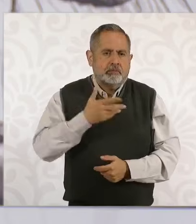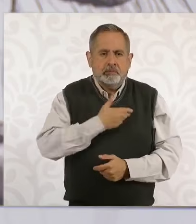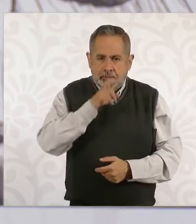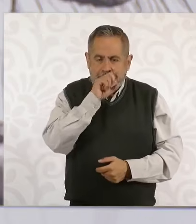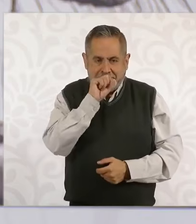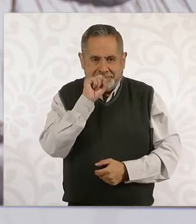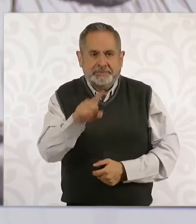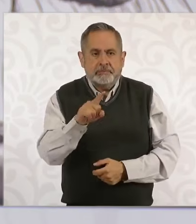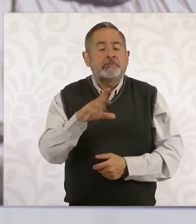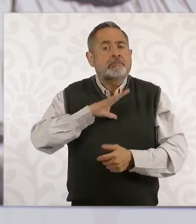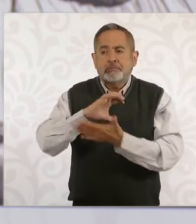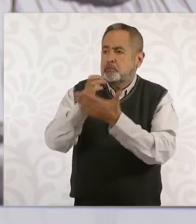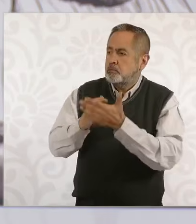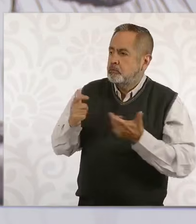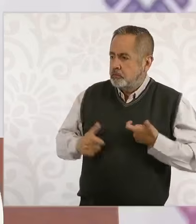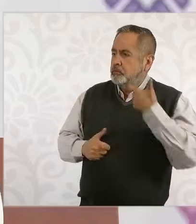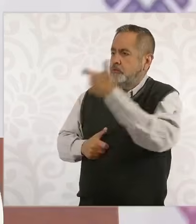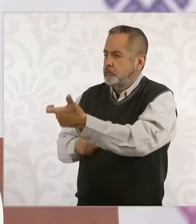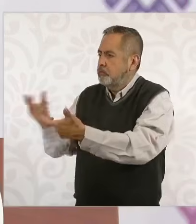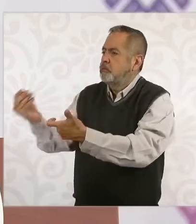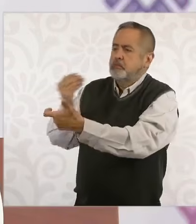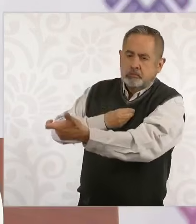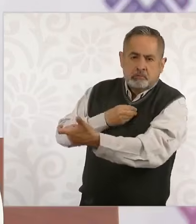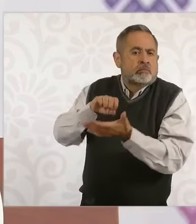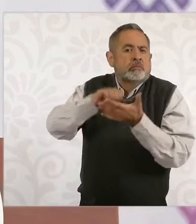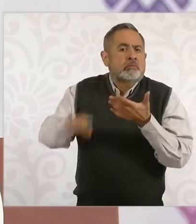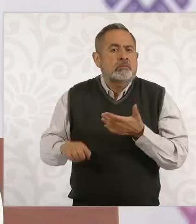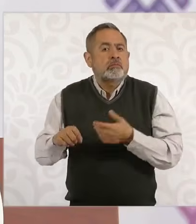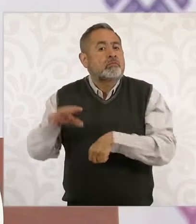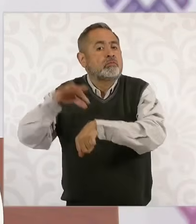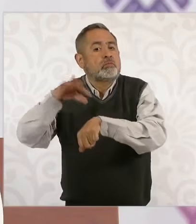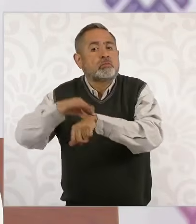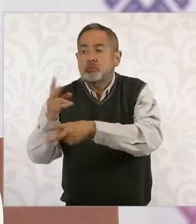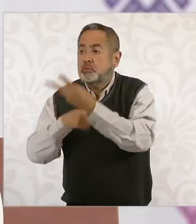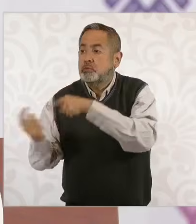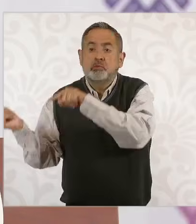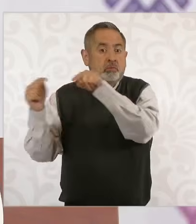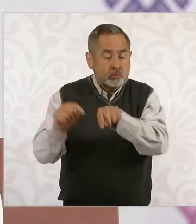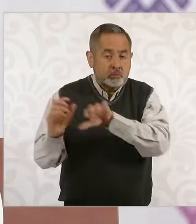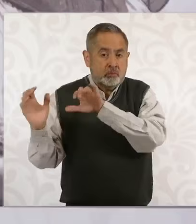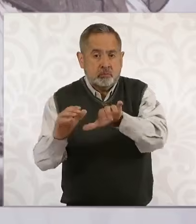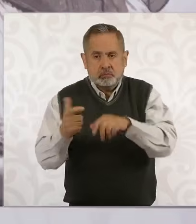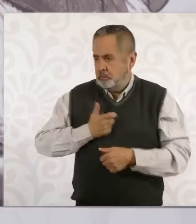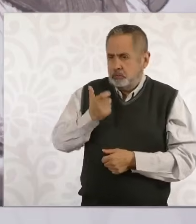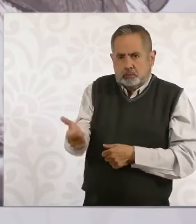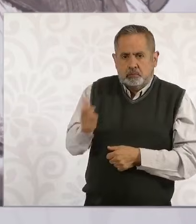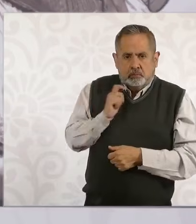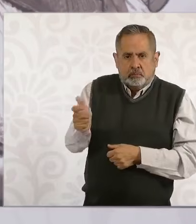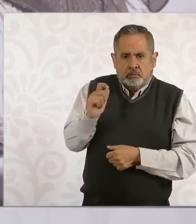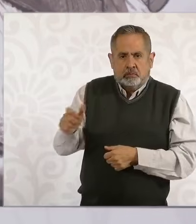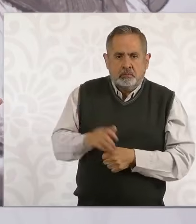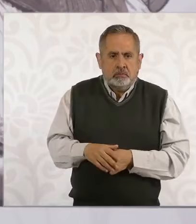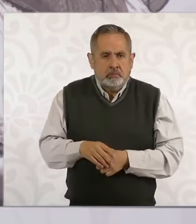Cuba. Los médicos cubanos que están en México se les paga a los médicos cubanos, porque luego dicen que